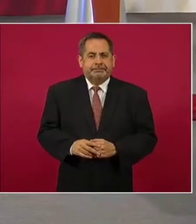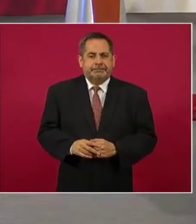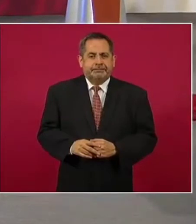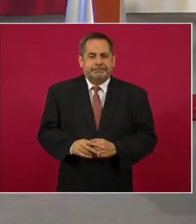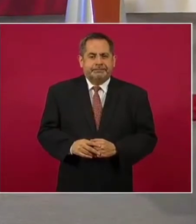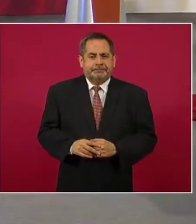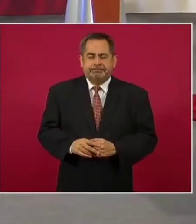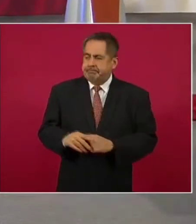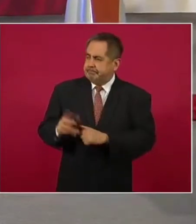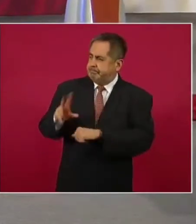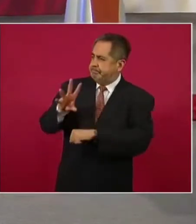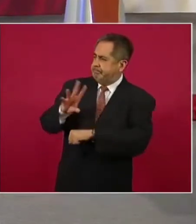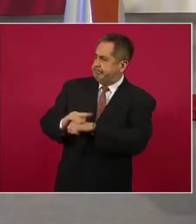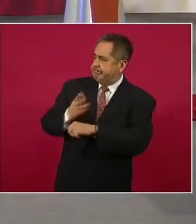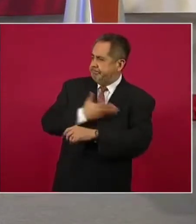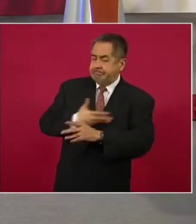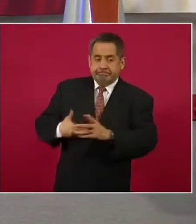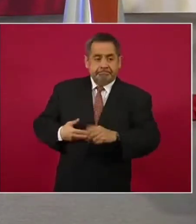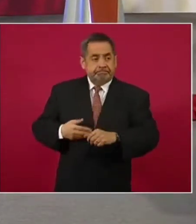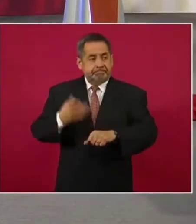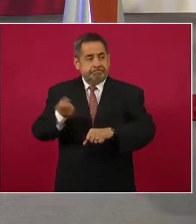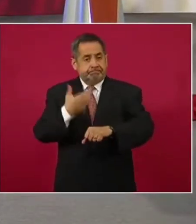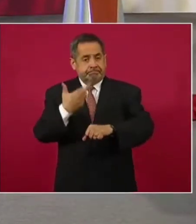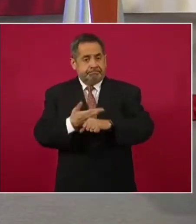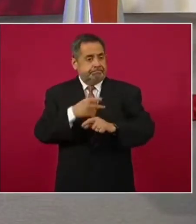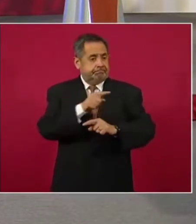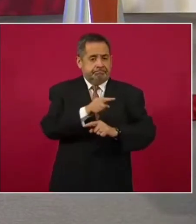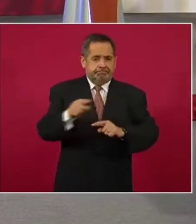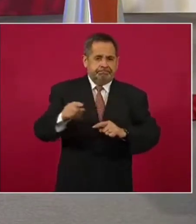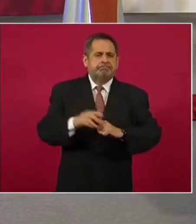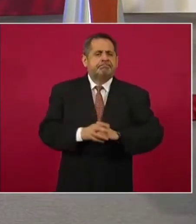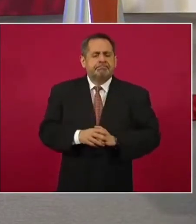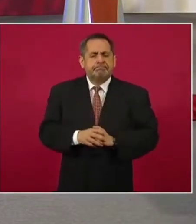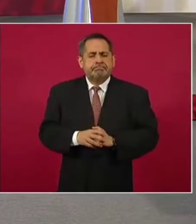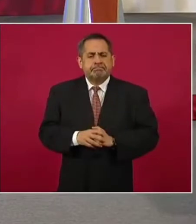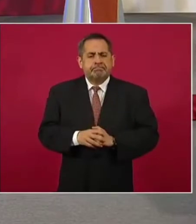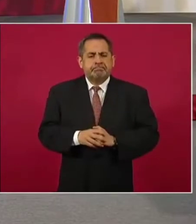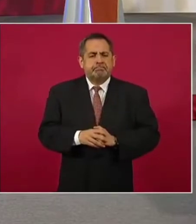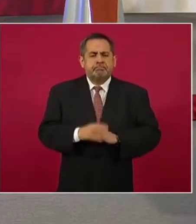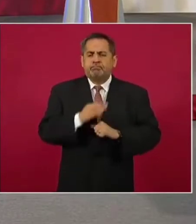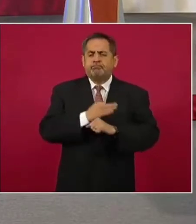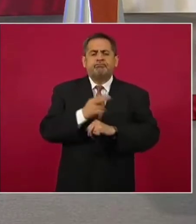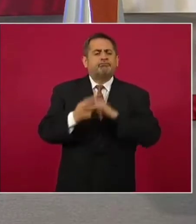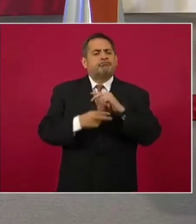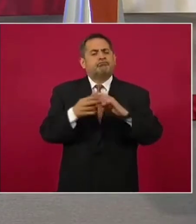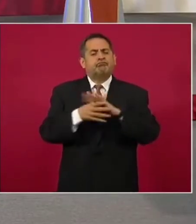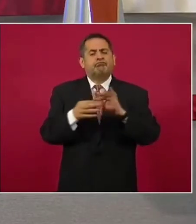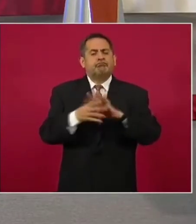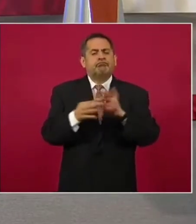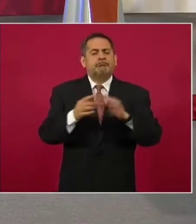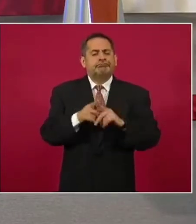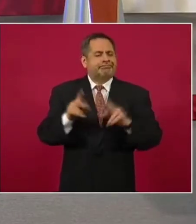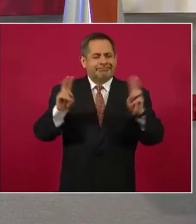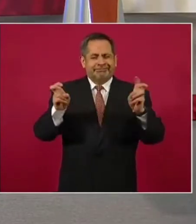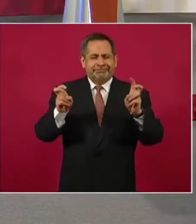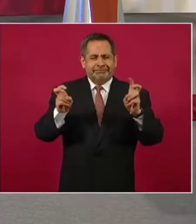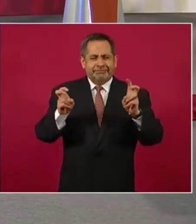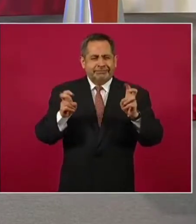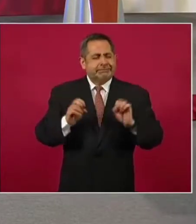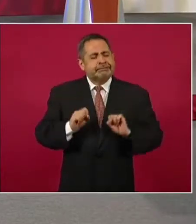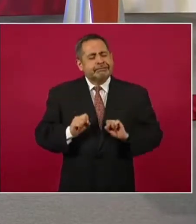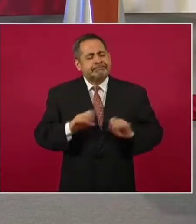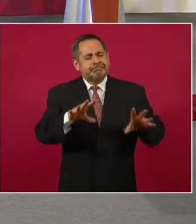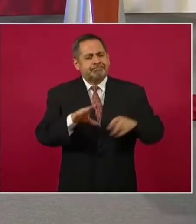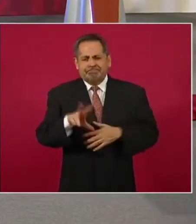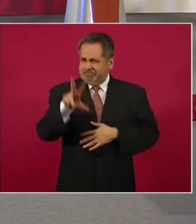con su permiso señor presidentes secretarias secretarios vamos a dar cuenta de las acciones de cero impunidad que es la